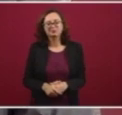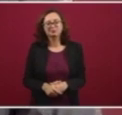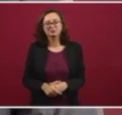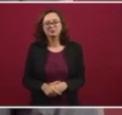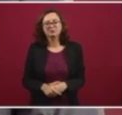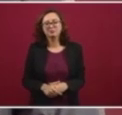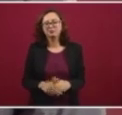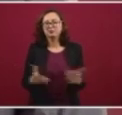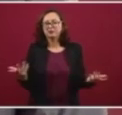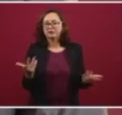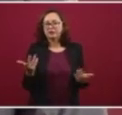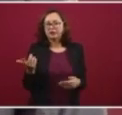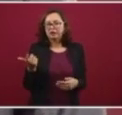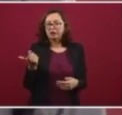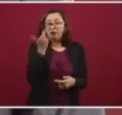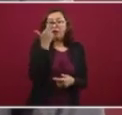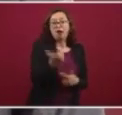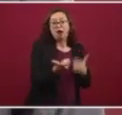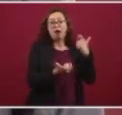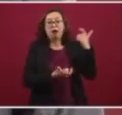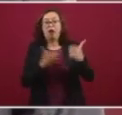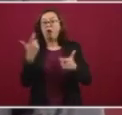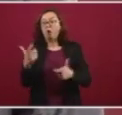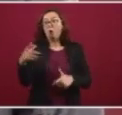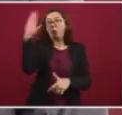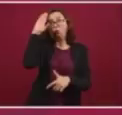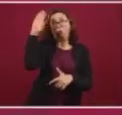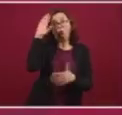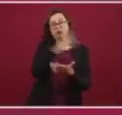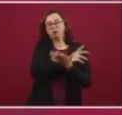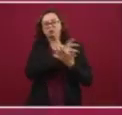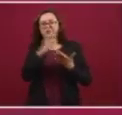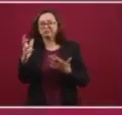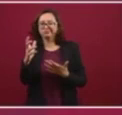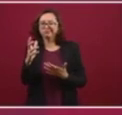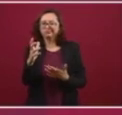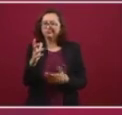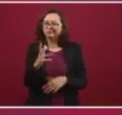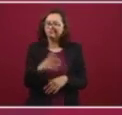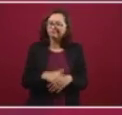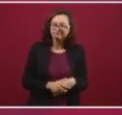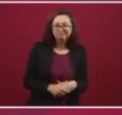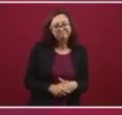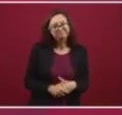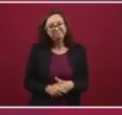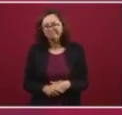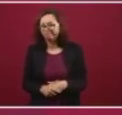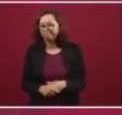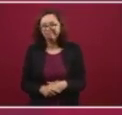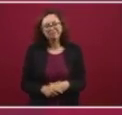daban cifras superiores cuando habían